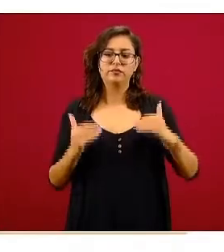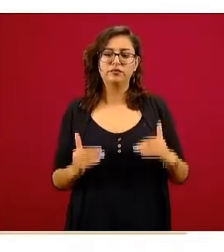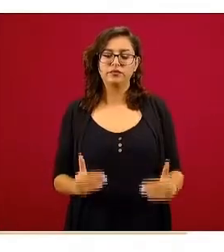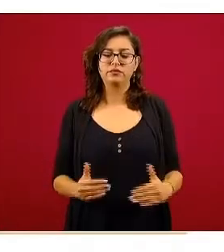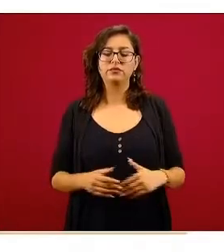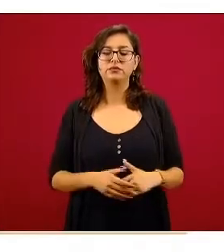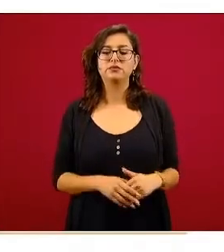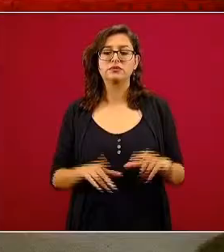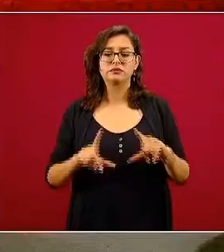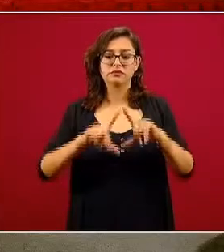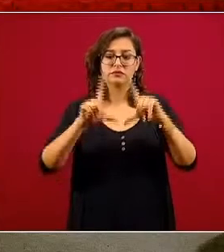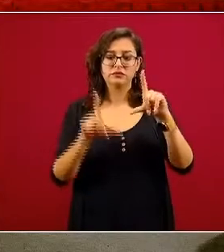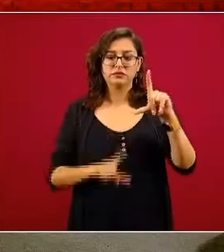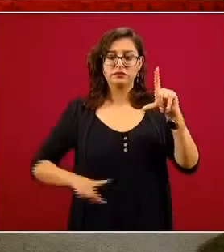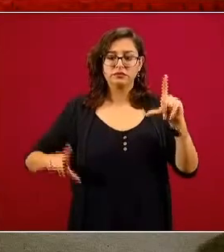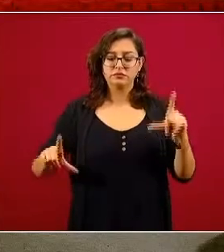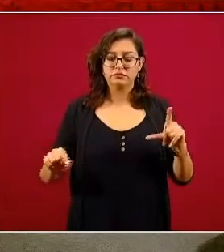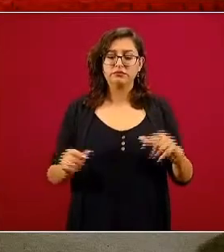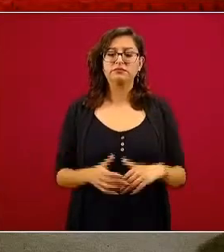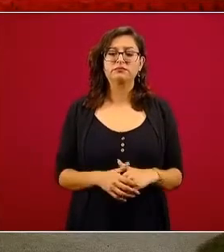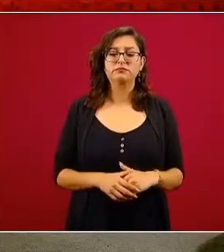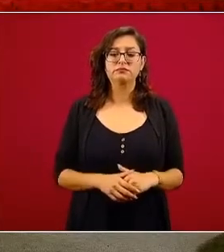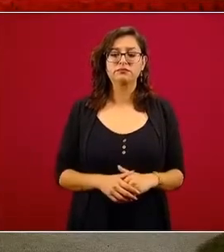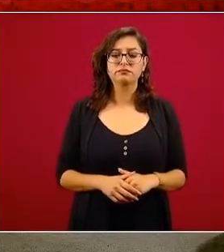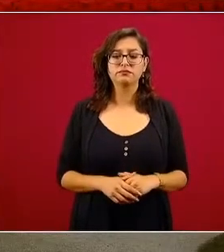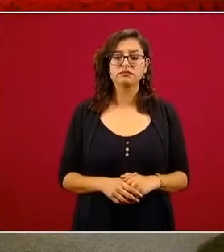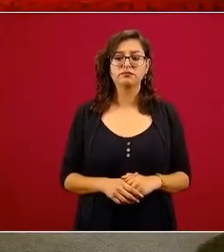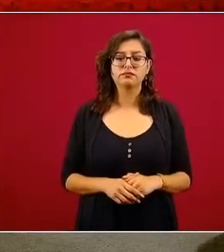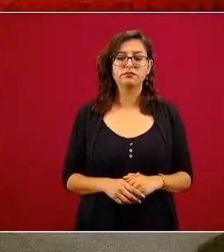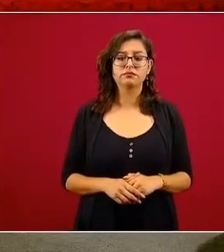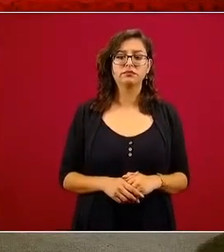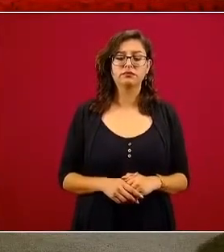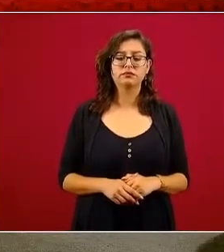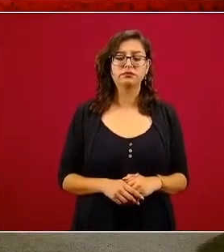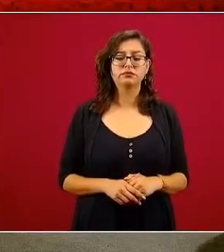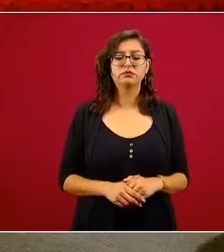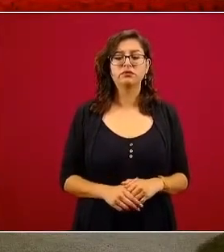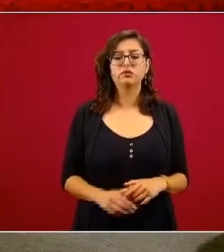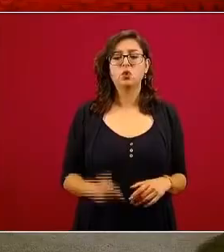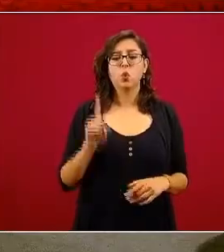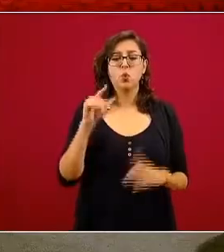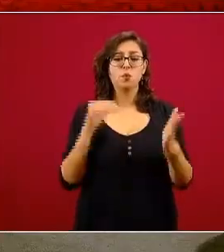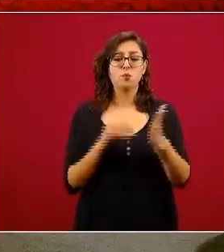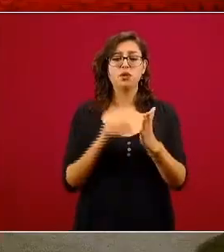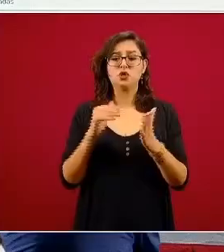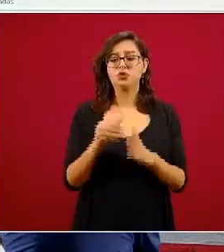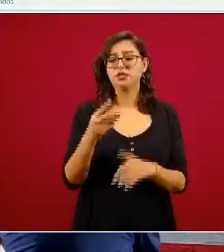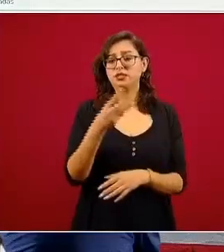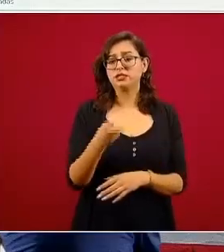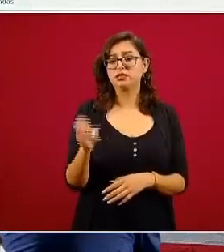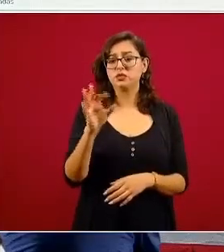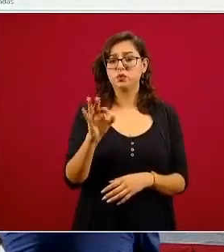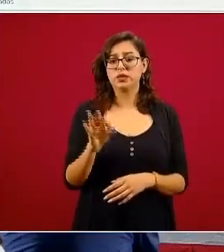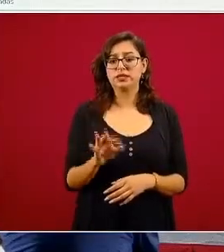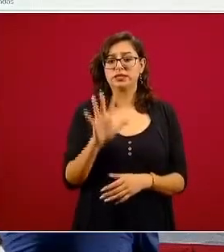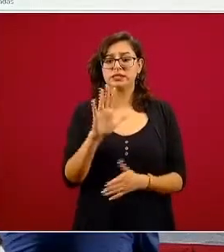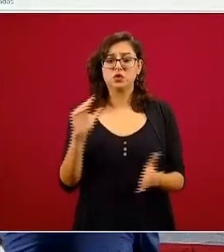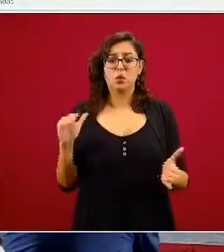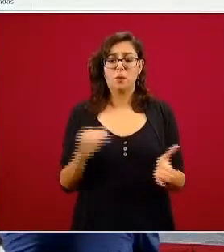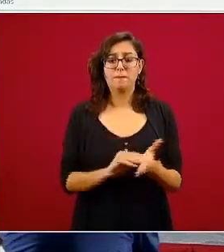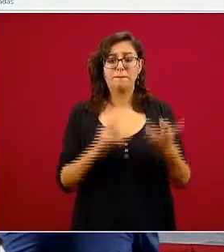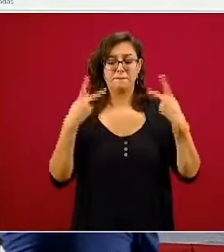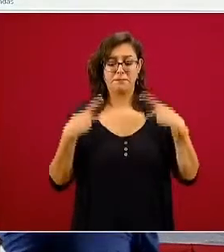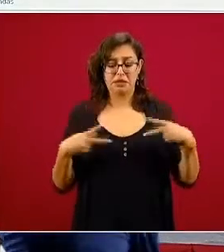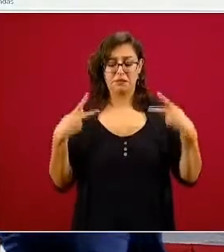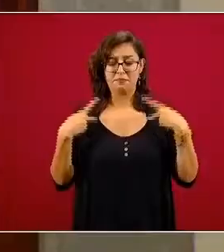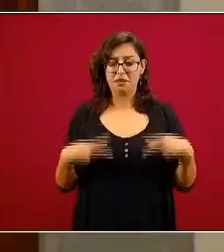escenario nacional, que es la siguiente diapositiva. Más de 1.345.000 personas las que se han